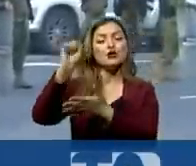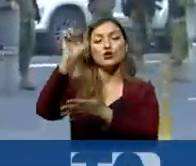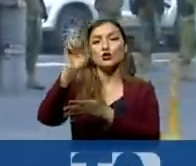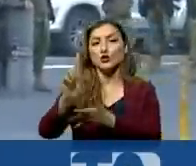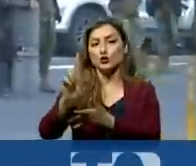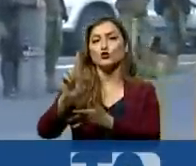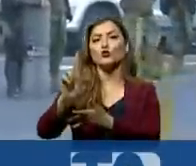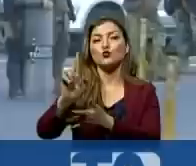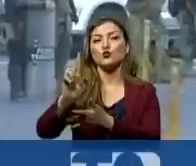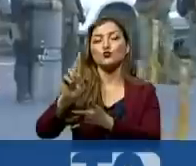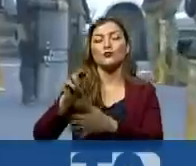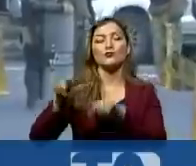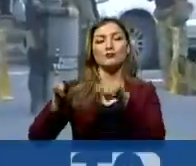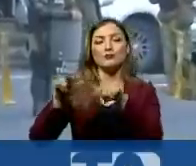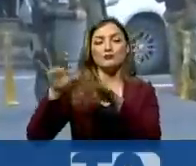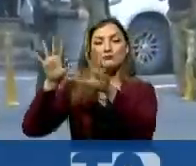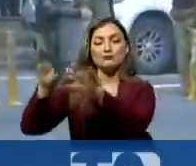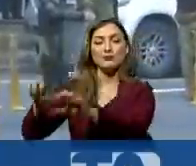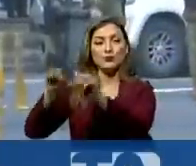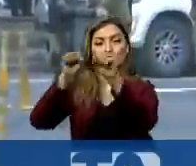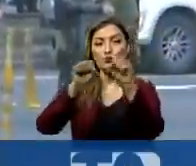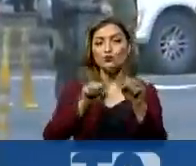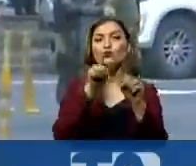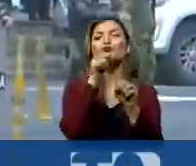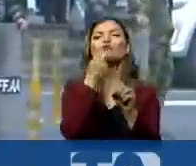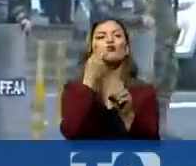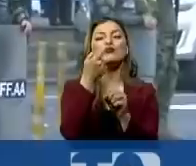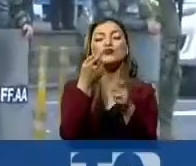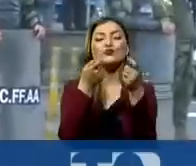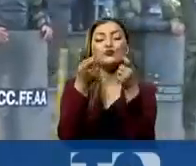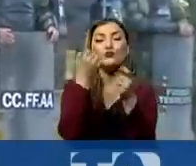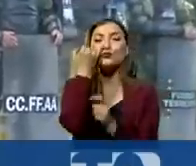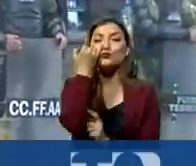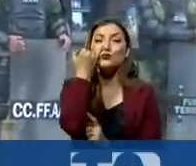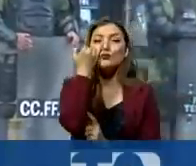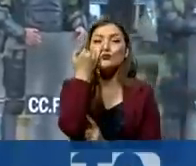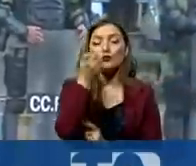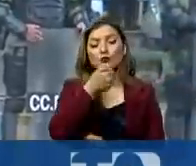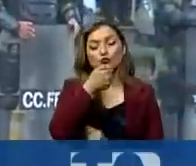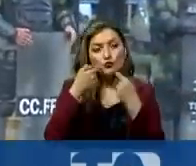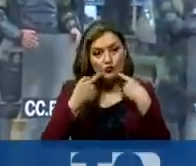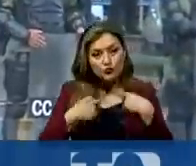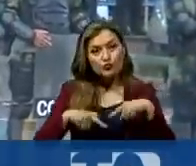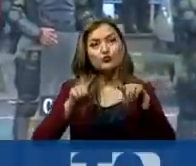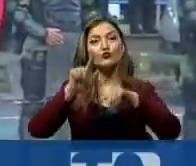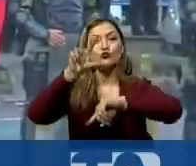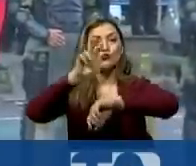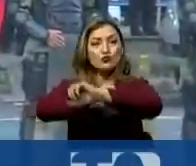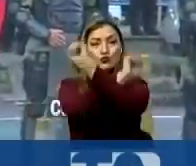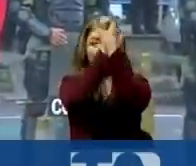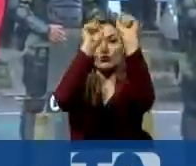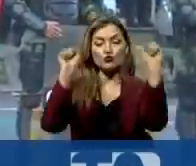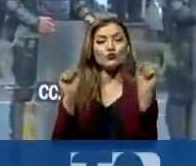eso lo dijeron los los dirigentes indígenas en una rueda de prensa alrededor de las 3 de la mañana donde también